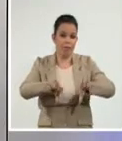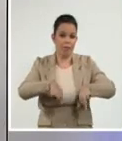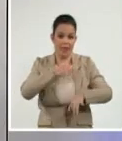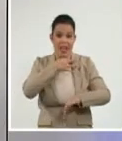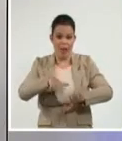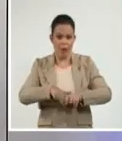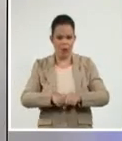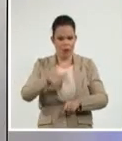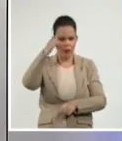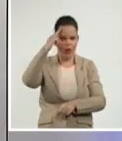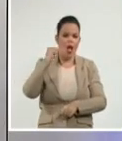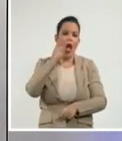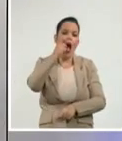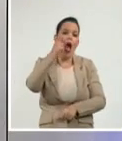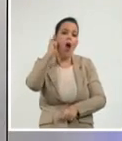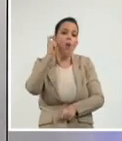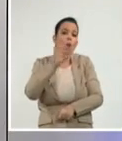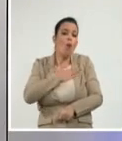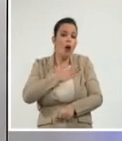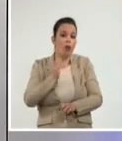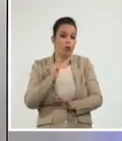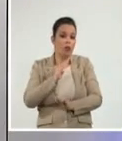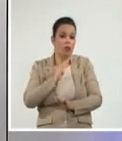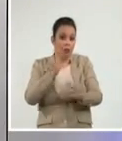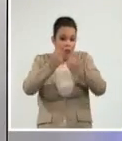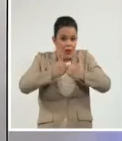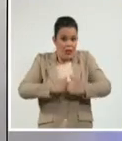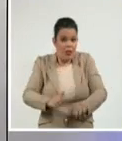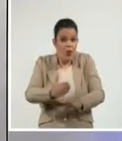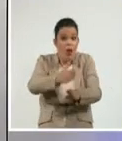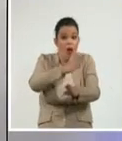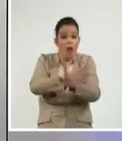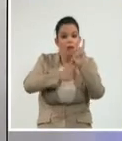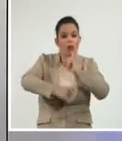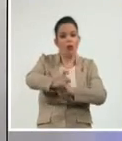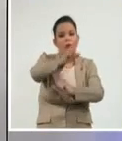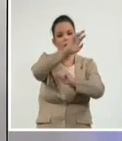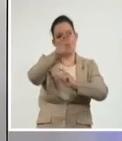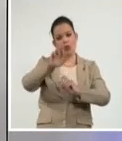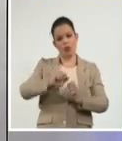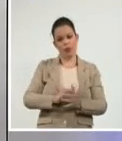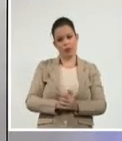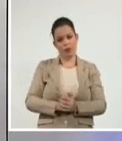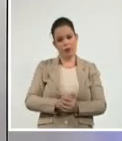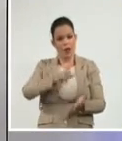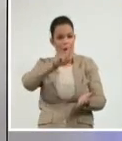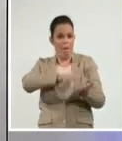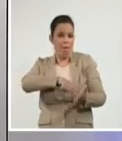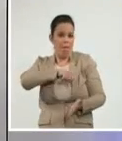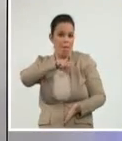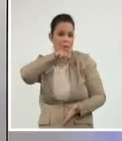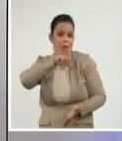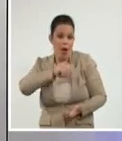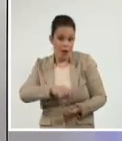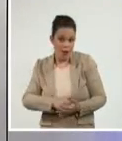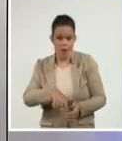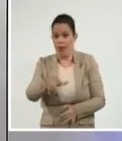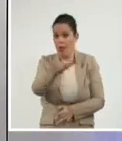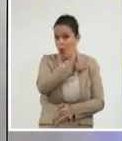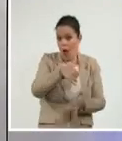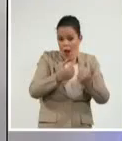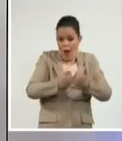abuelos, que pueden ser sus abuelos, nacieron antes del triunfo de la Revolución. También mis padres pueden ser los suyos. Pero aún